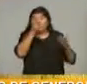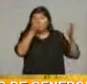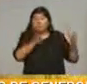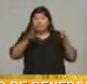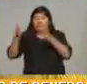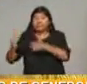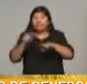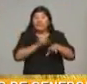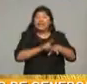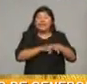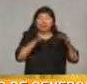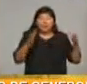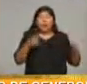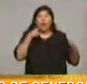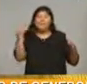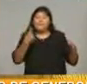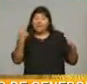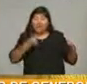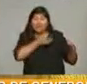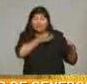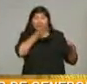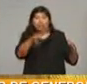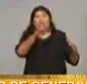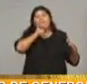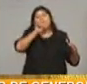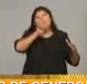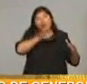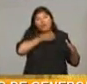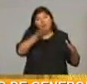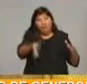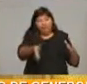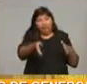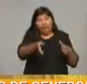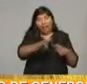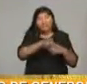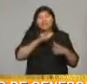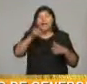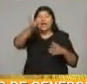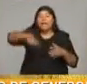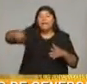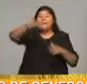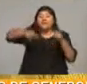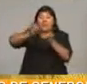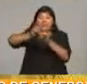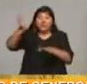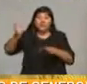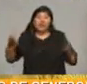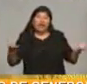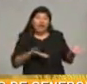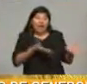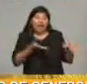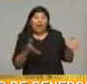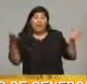recibe una personal que está todo el personal que trabaja en este set en estos centros tienen la capacitación de la